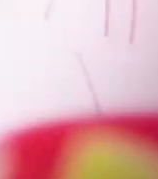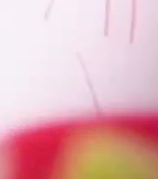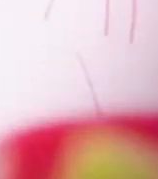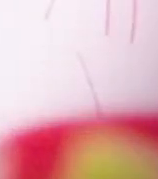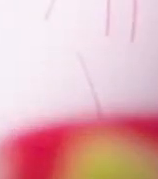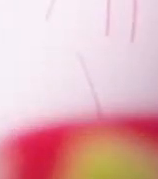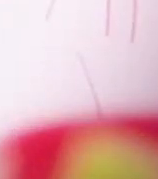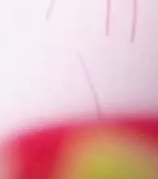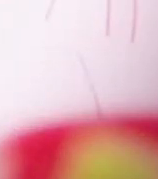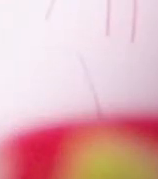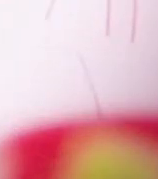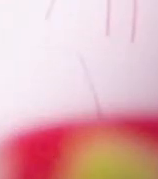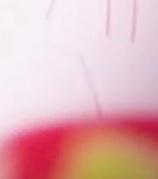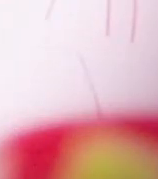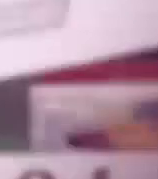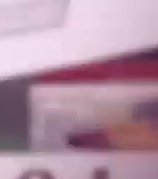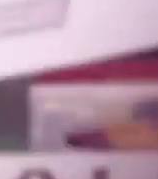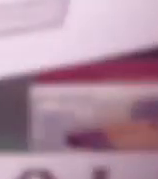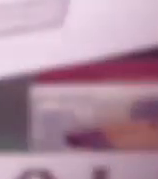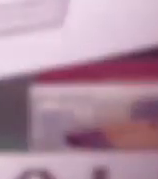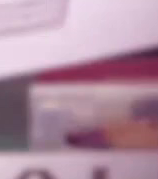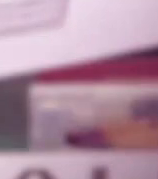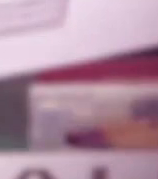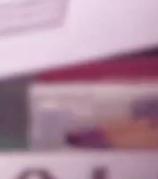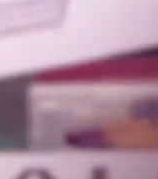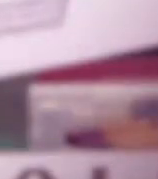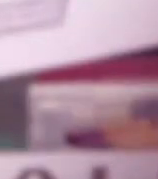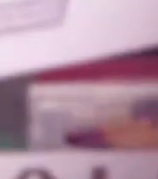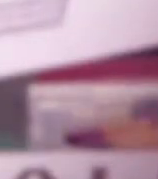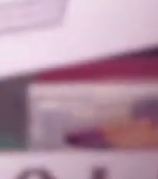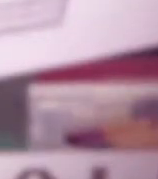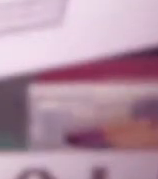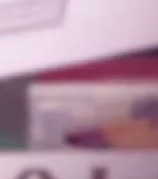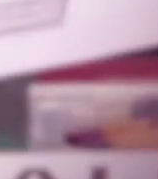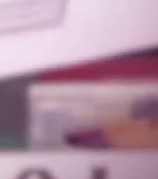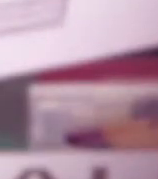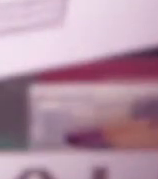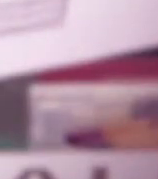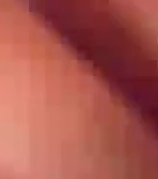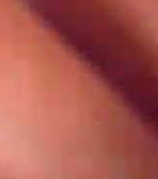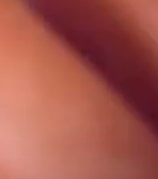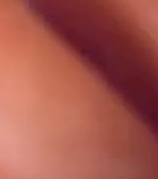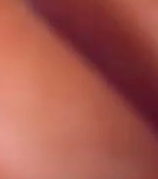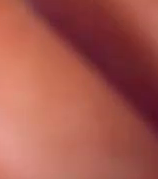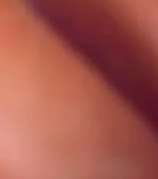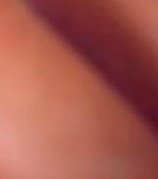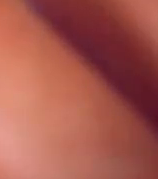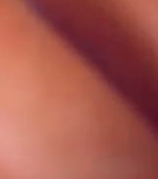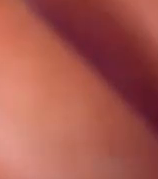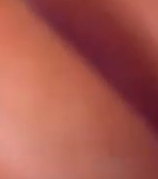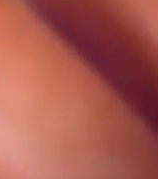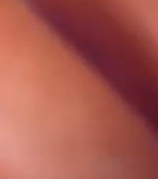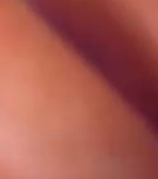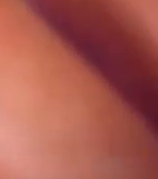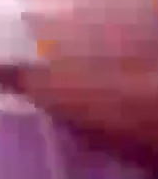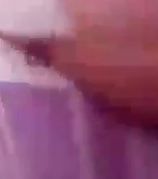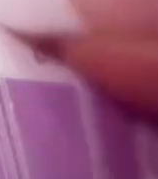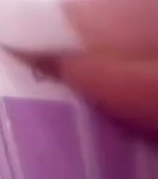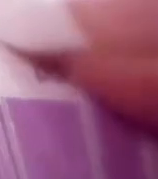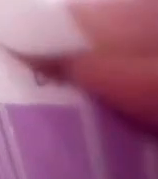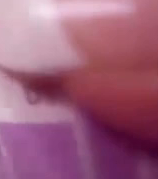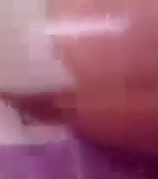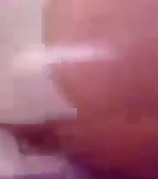En el Instituto Electoral del Estado de México, nuestros ejes los planeamos con imparcialidad. Hacemos trazos con